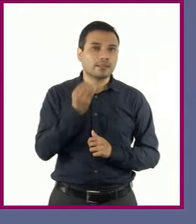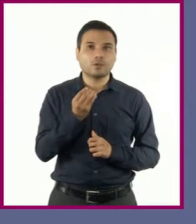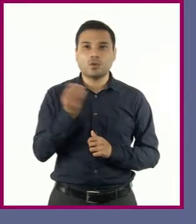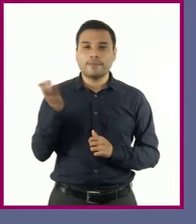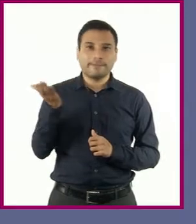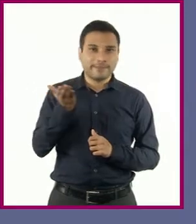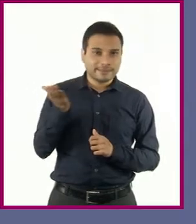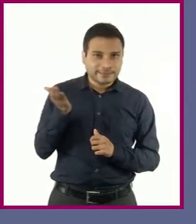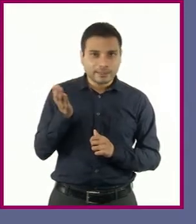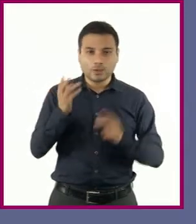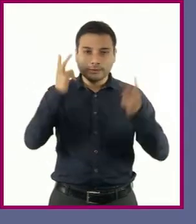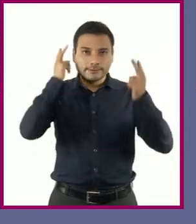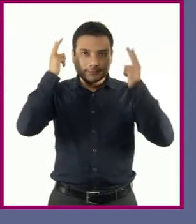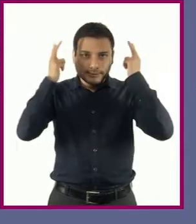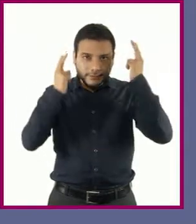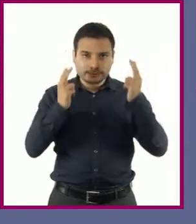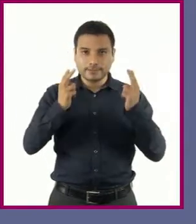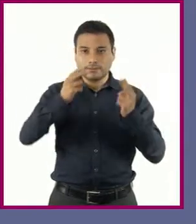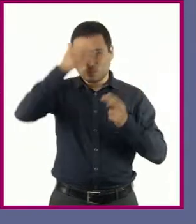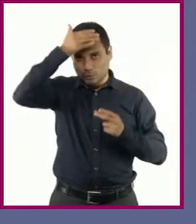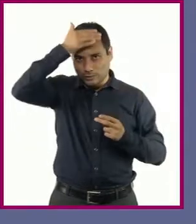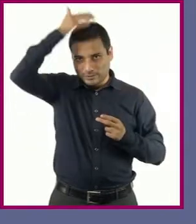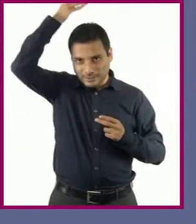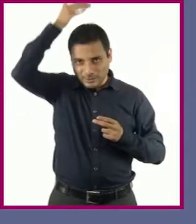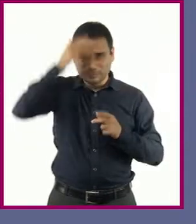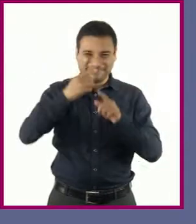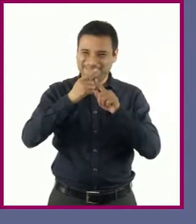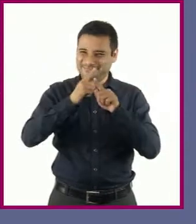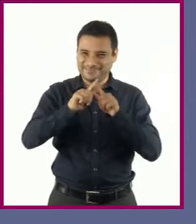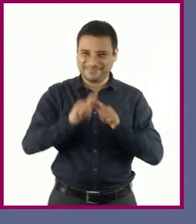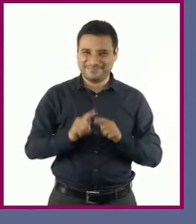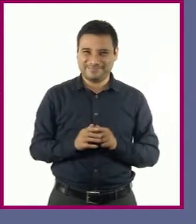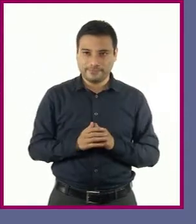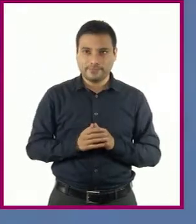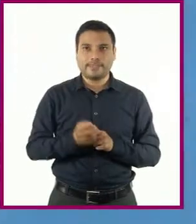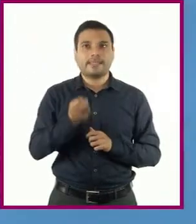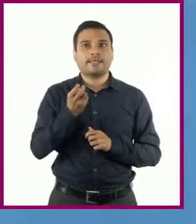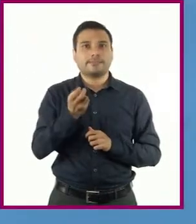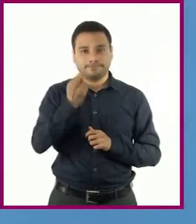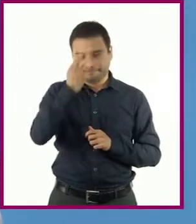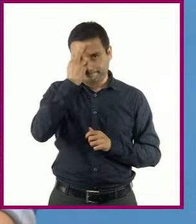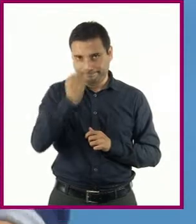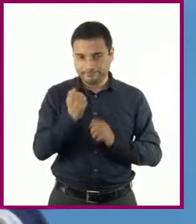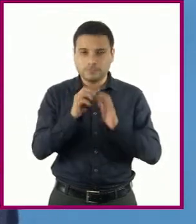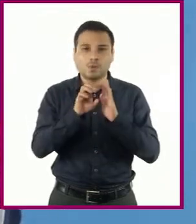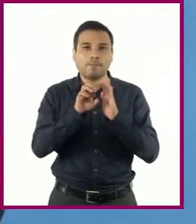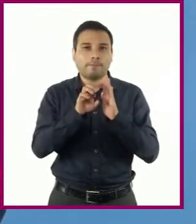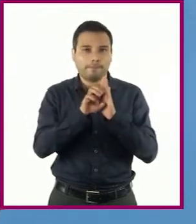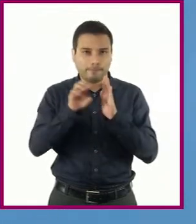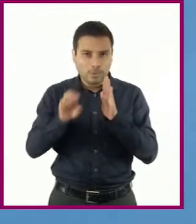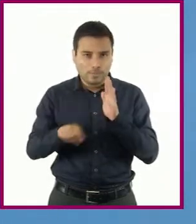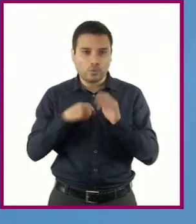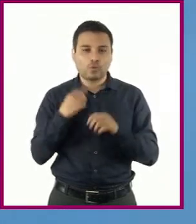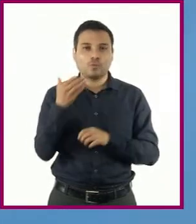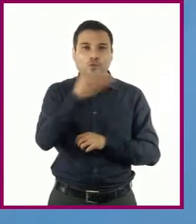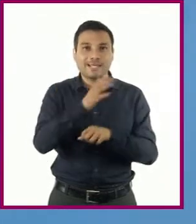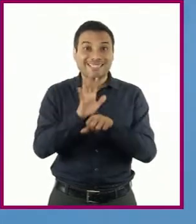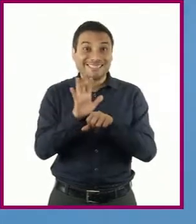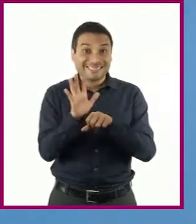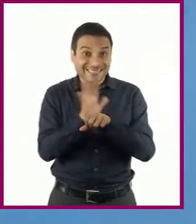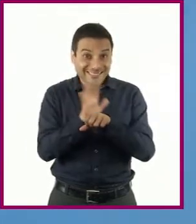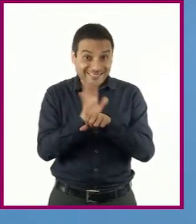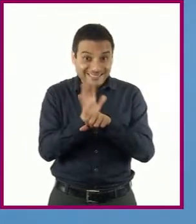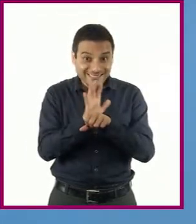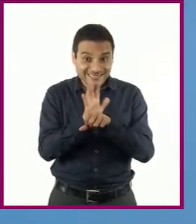meseros, estilistas, cocineros y muchos más. Eso es cierto, maestra. Por ejemplo, cuando voy al cine a ver una